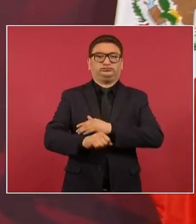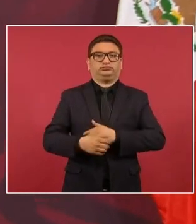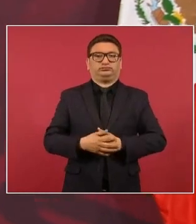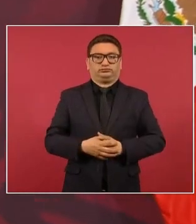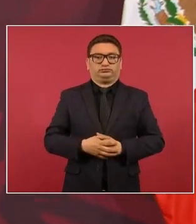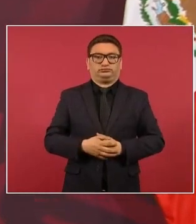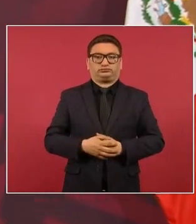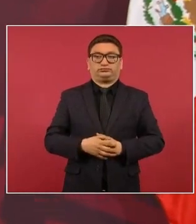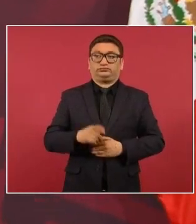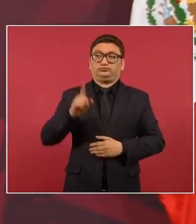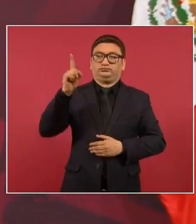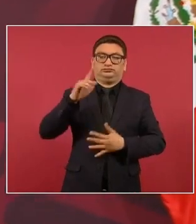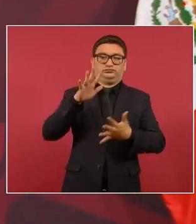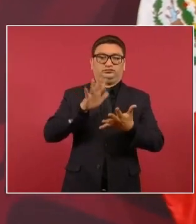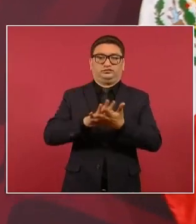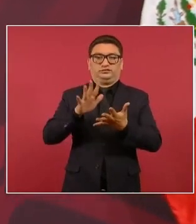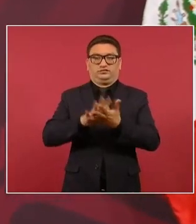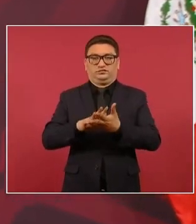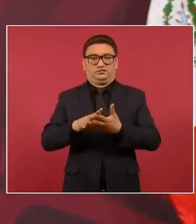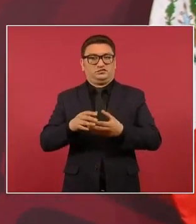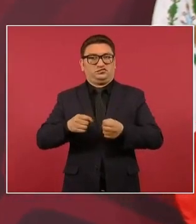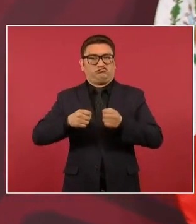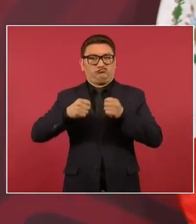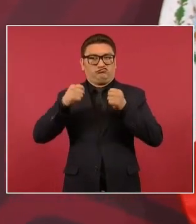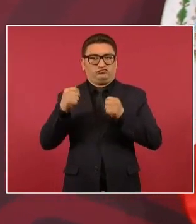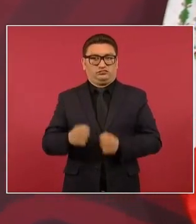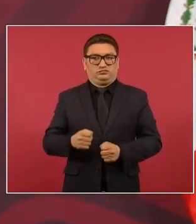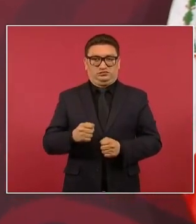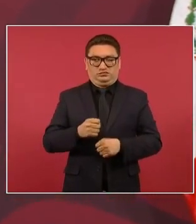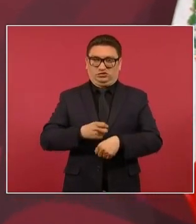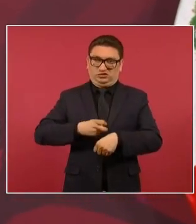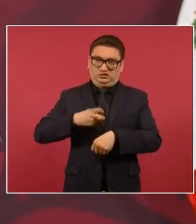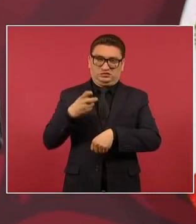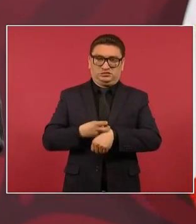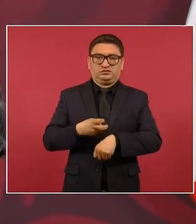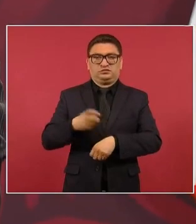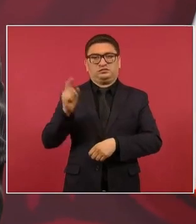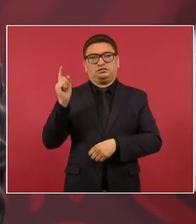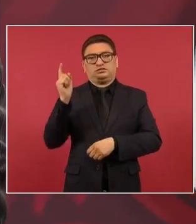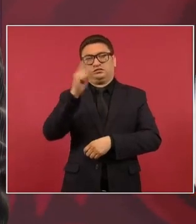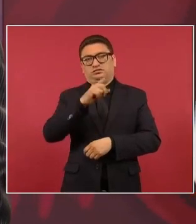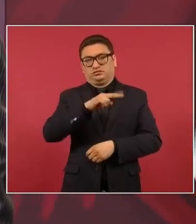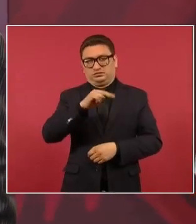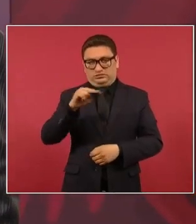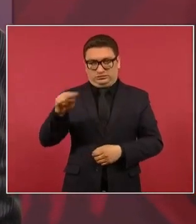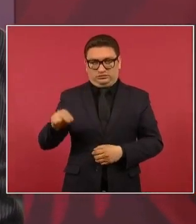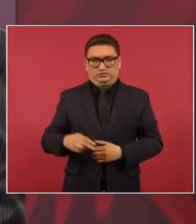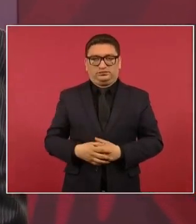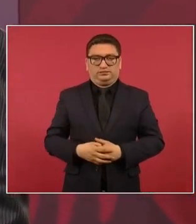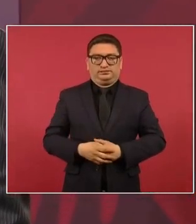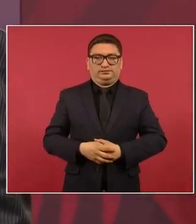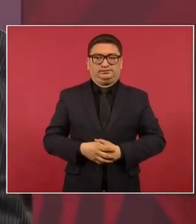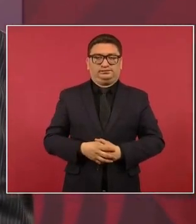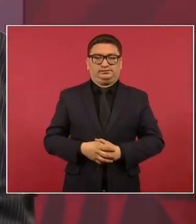a una cárcel de alta seguridad allá en Nayarit,